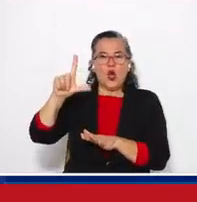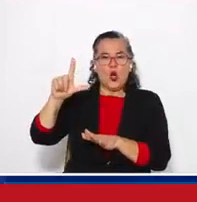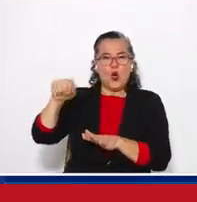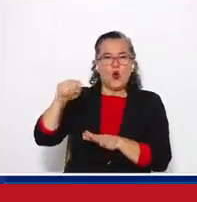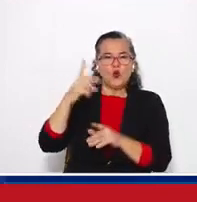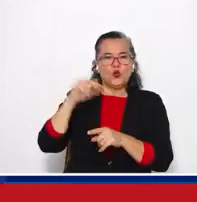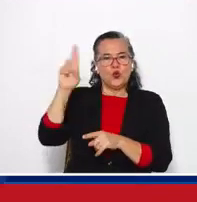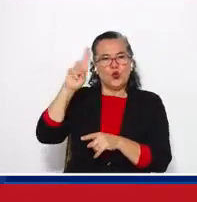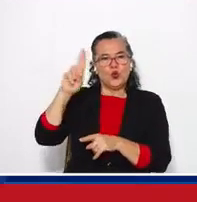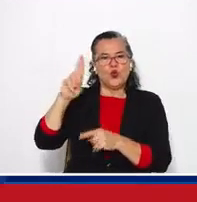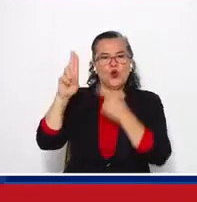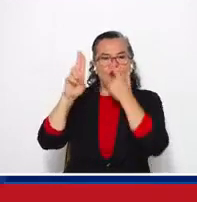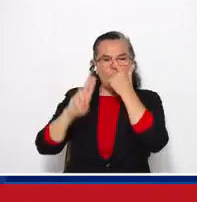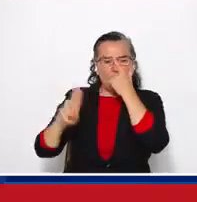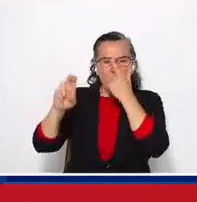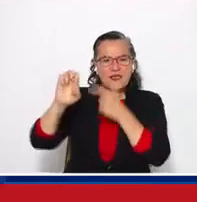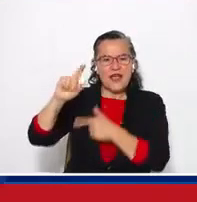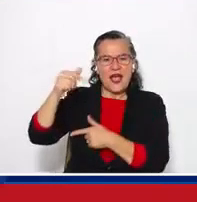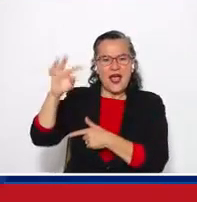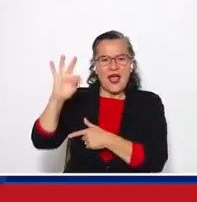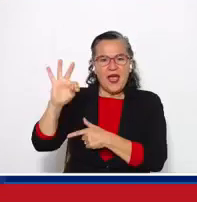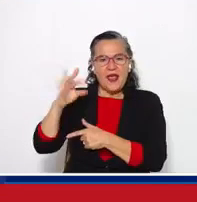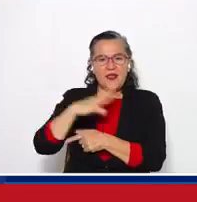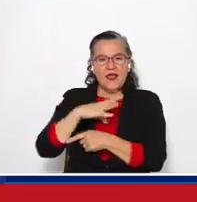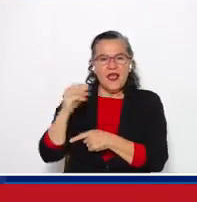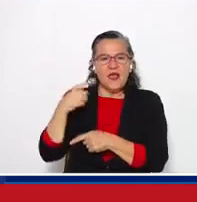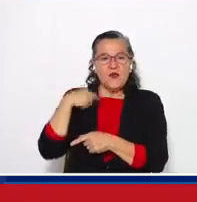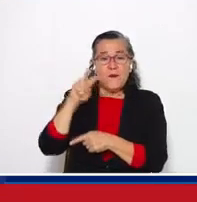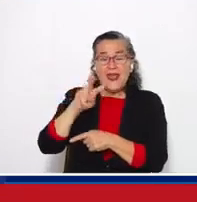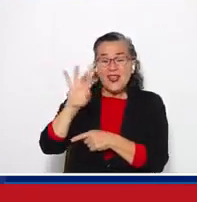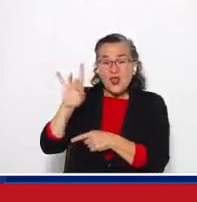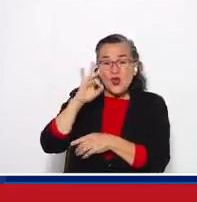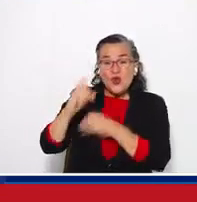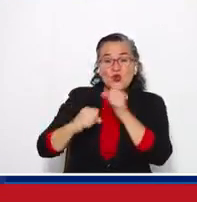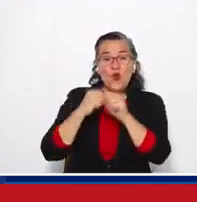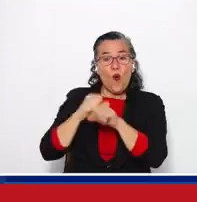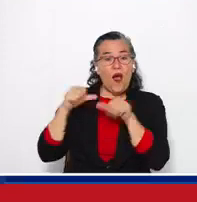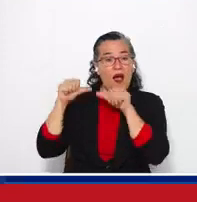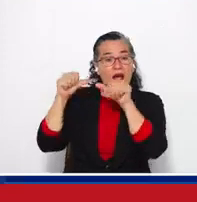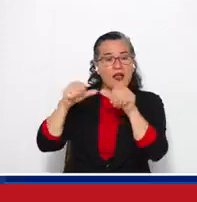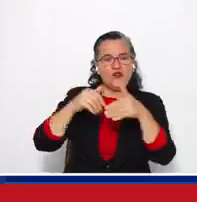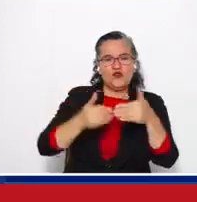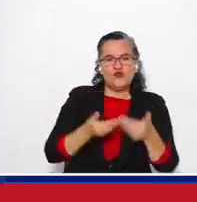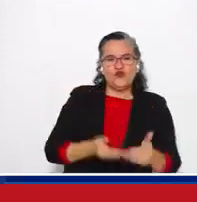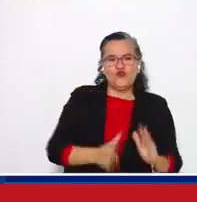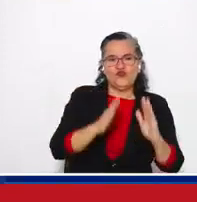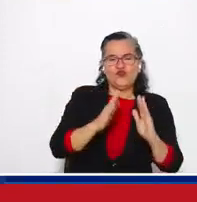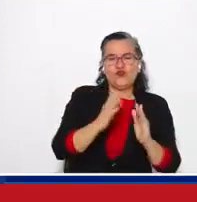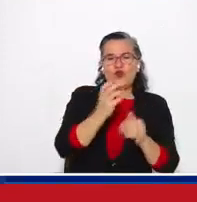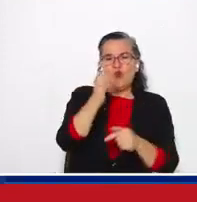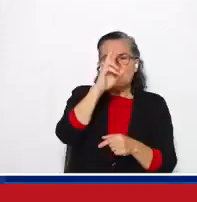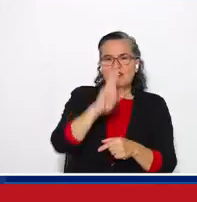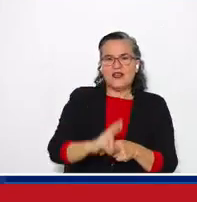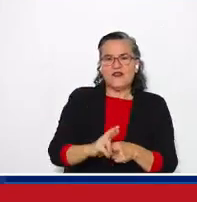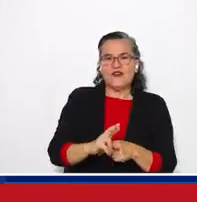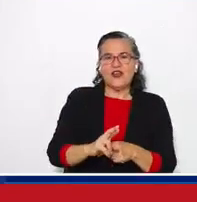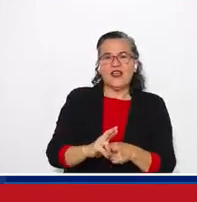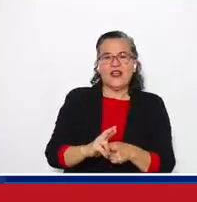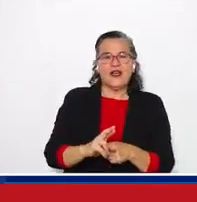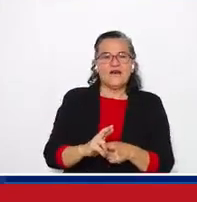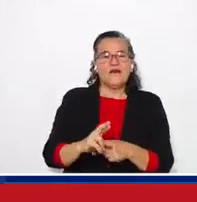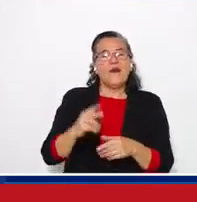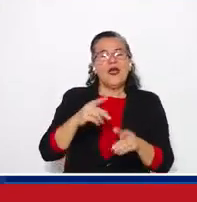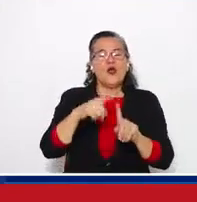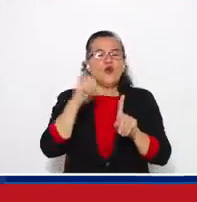de la Universidad ERTS, dirigió esta prestigiosa institución durante 28 años. Nacido y educado en Costa Rica, el doctor Saglú es de ascendencia